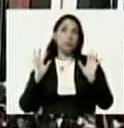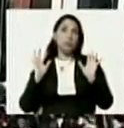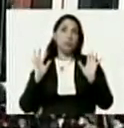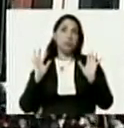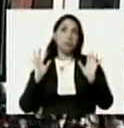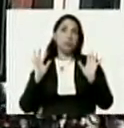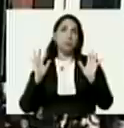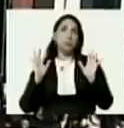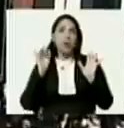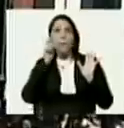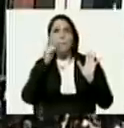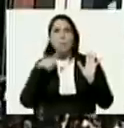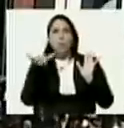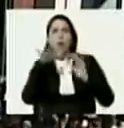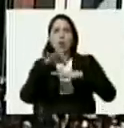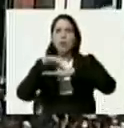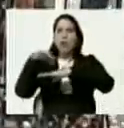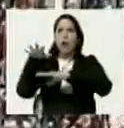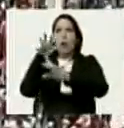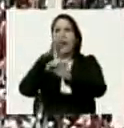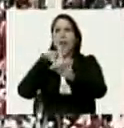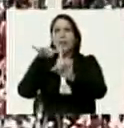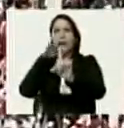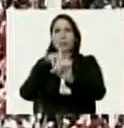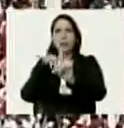El pueblo se dejó engañar